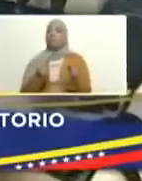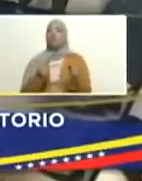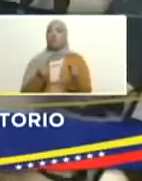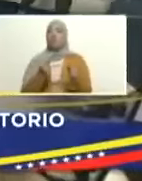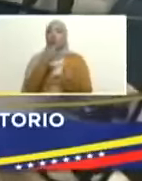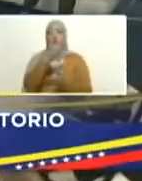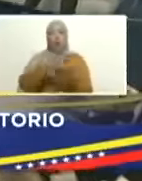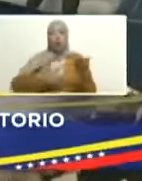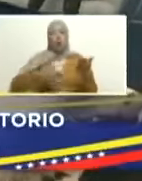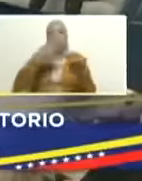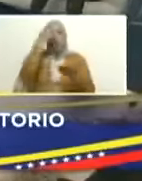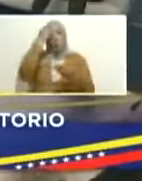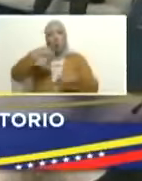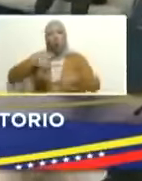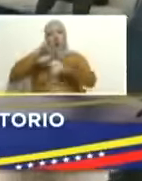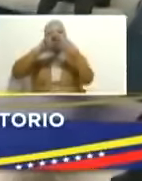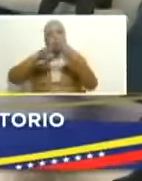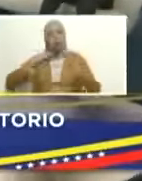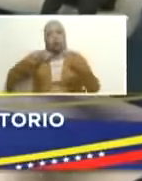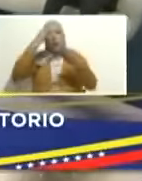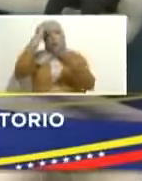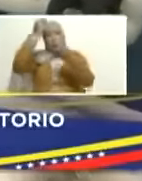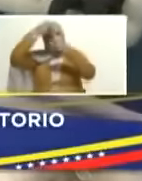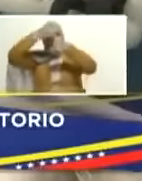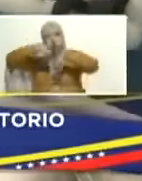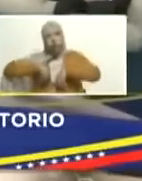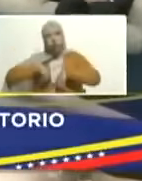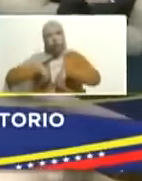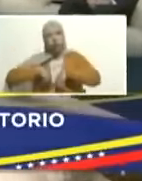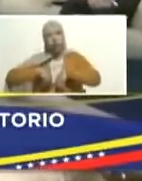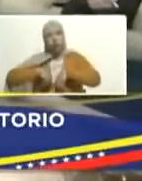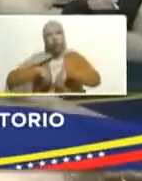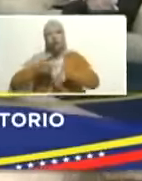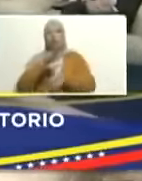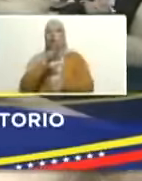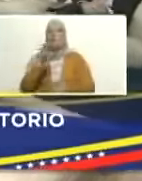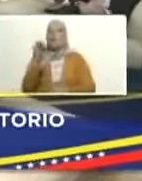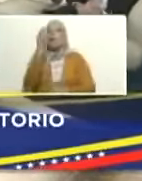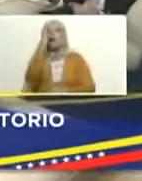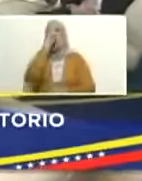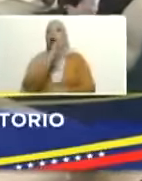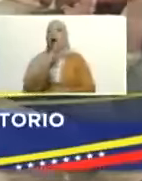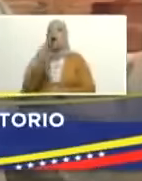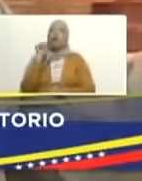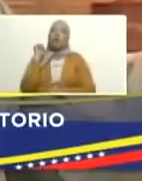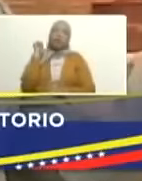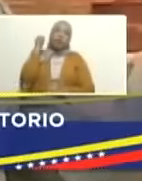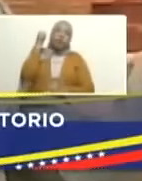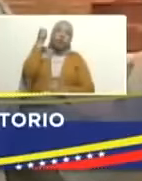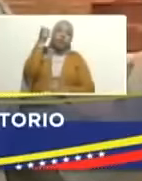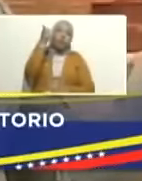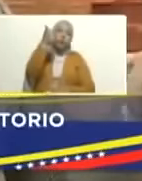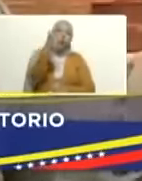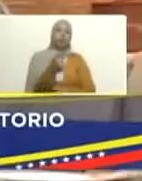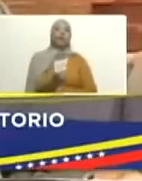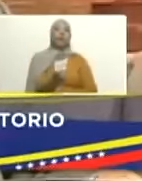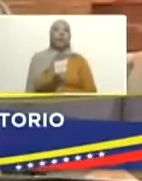un compromiso, un acuerdo que nos dio 20 años de camino.